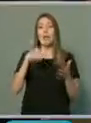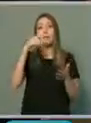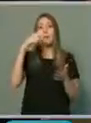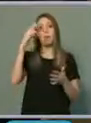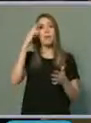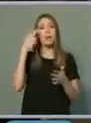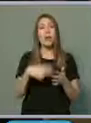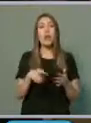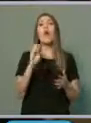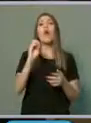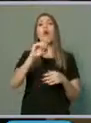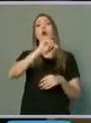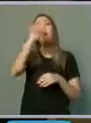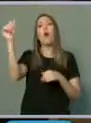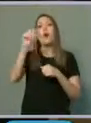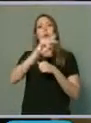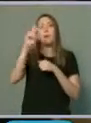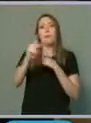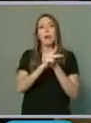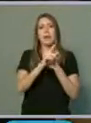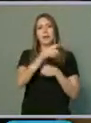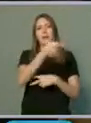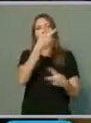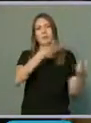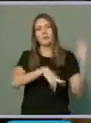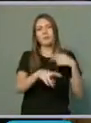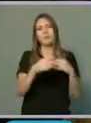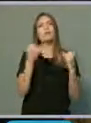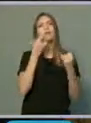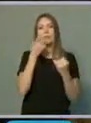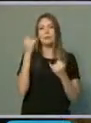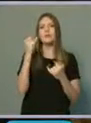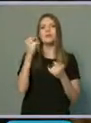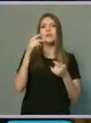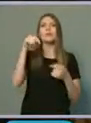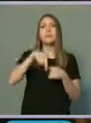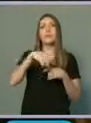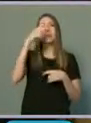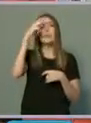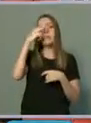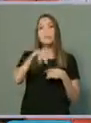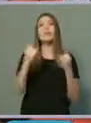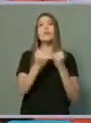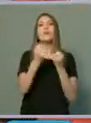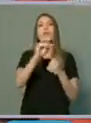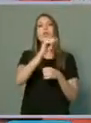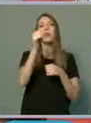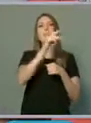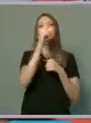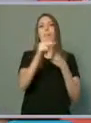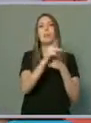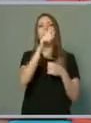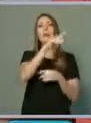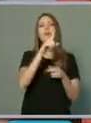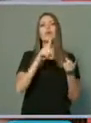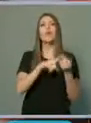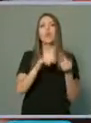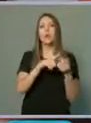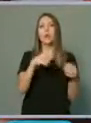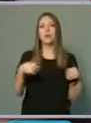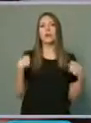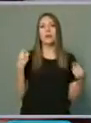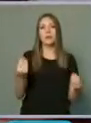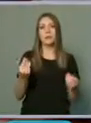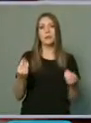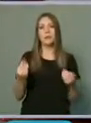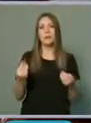En México y en algunos casos también del país en donde vengas, dependiendo de la nacionalidad a la que tú pretendes adquirir, que en